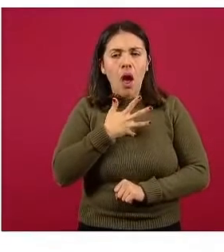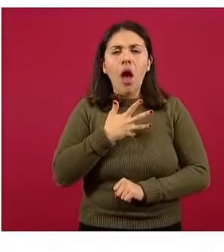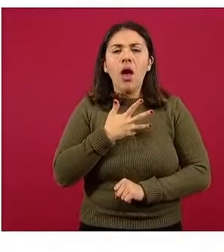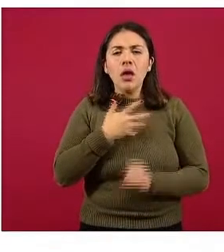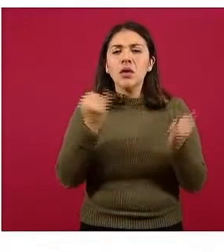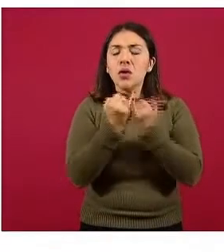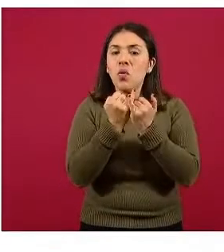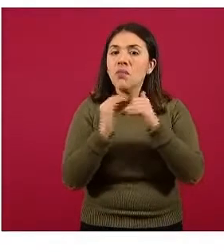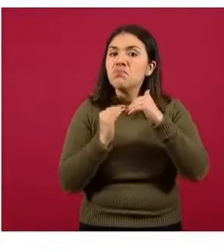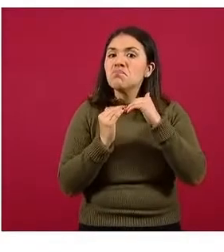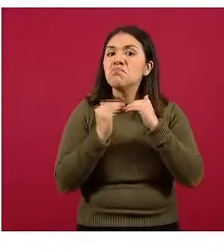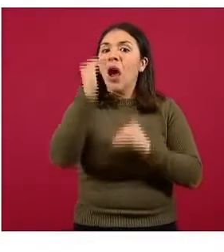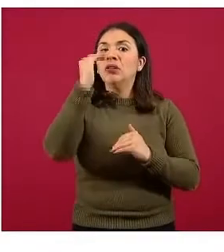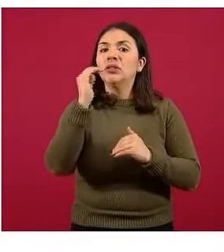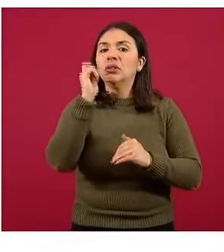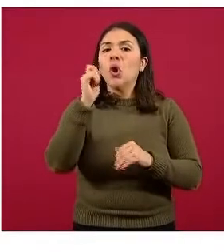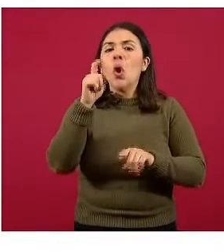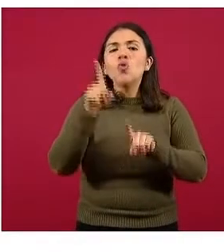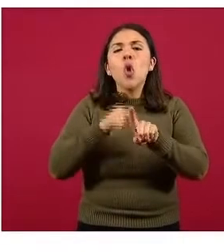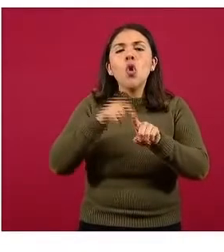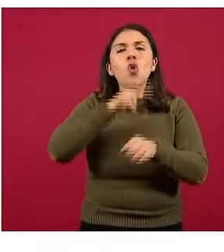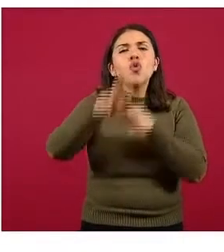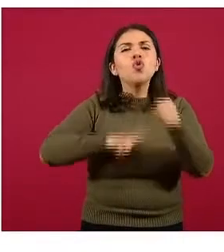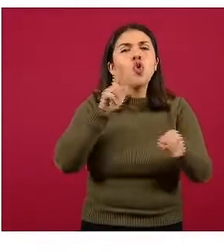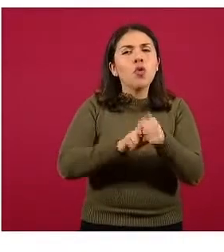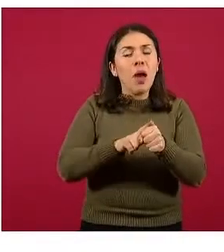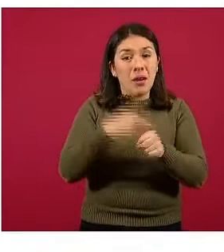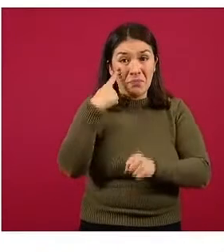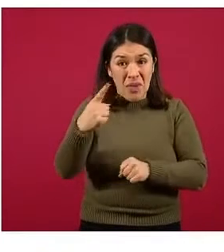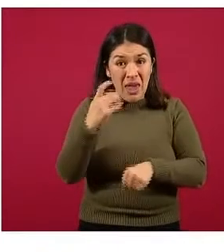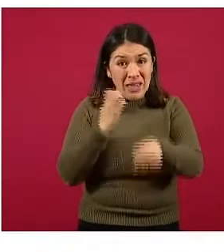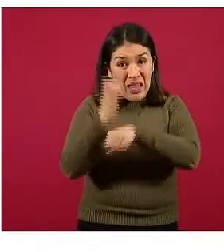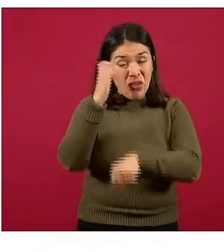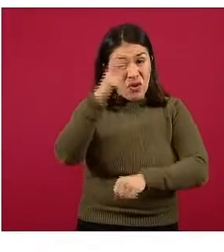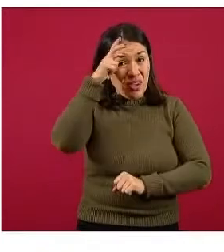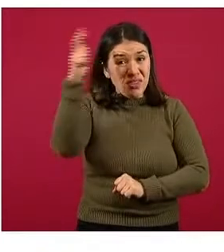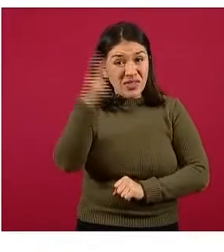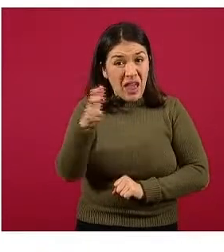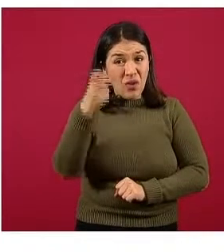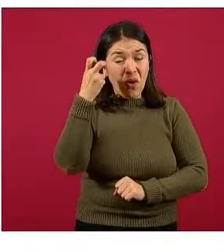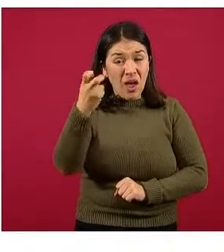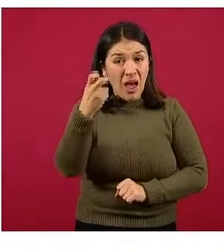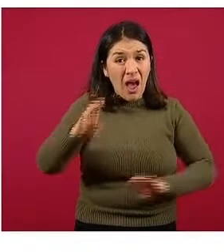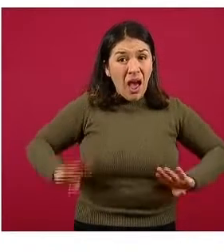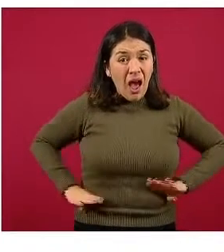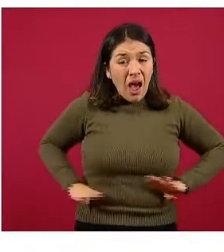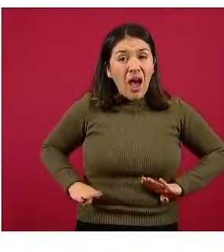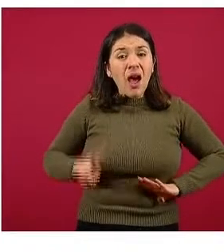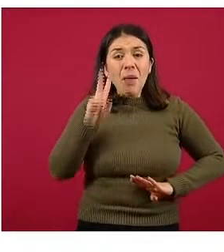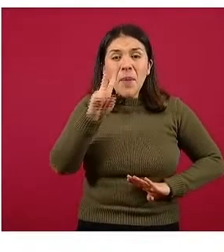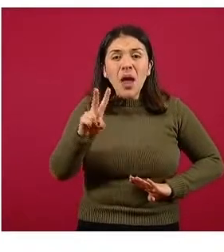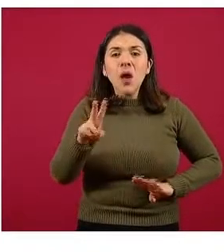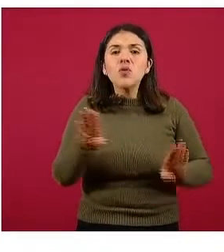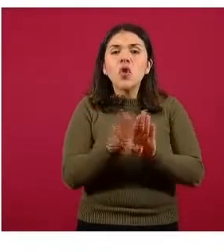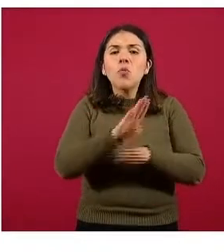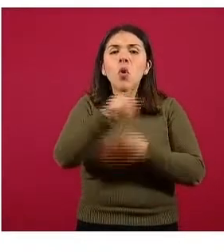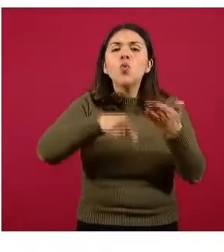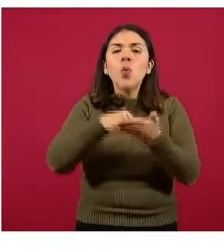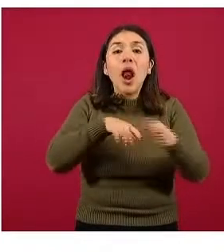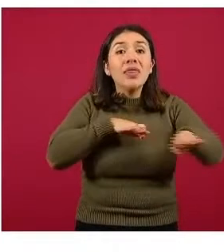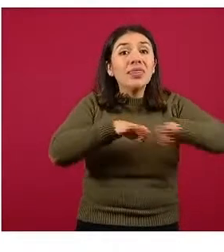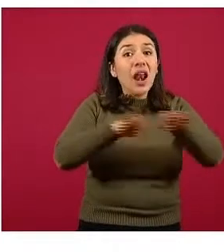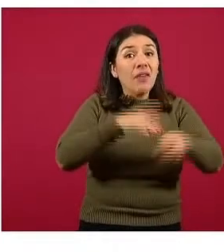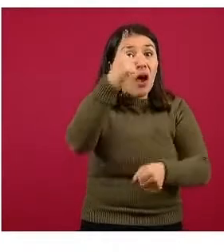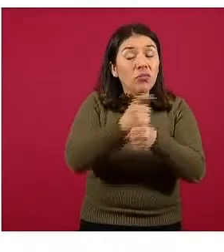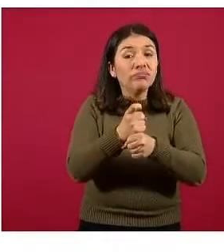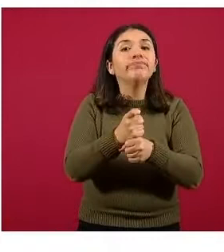inclusive rebasado la línea de la normalidad. Aquí en el estado de Hidalgo, sobre este aspecto de lugares de trabajo,